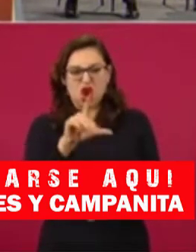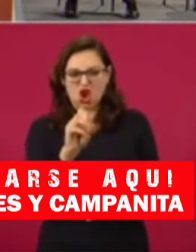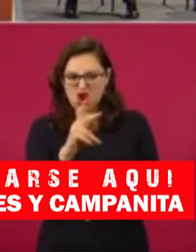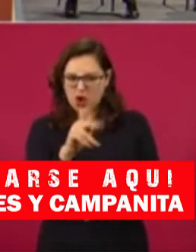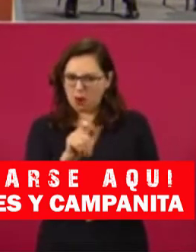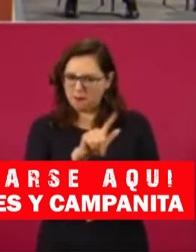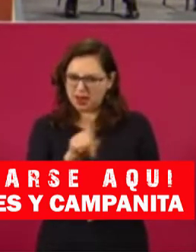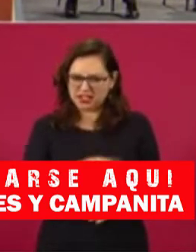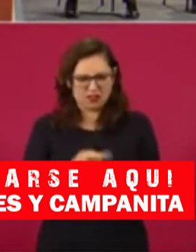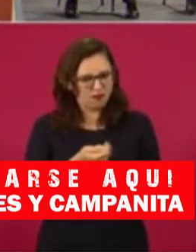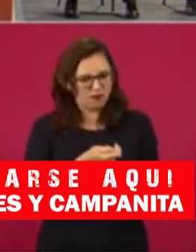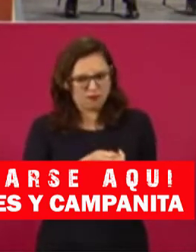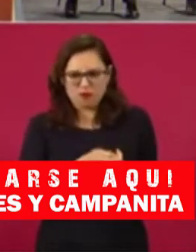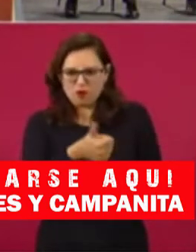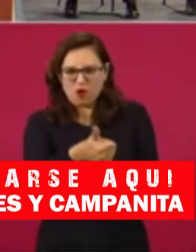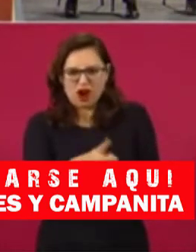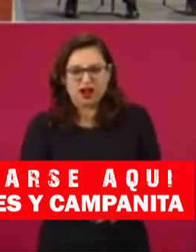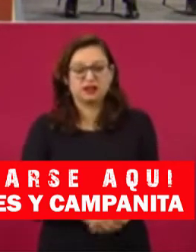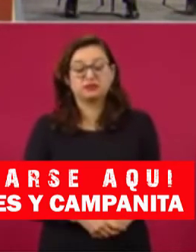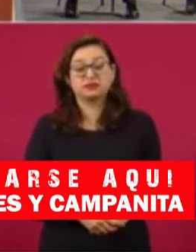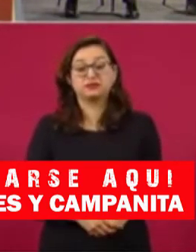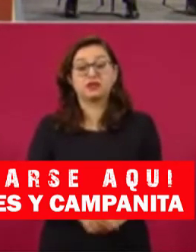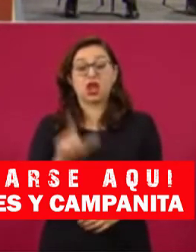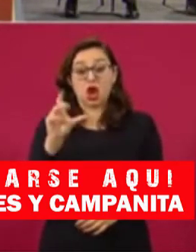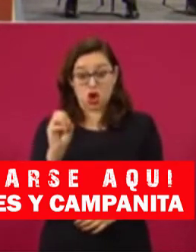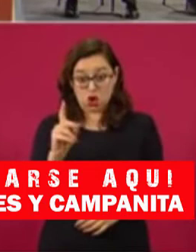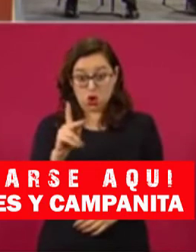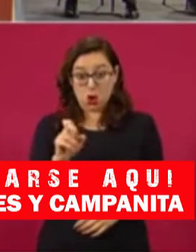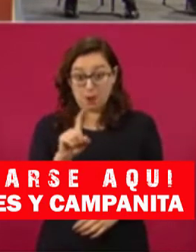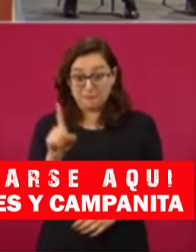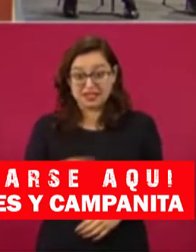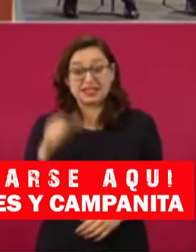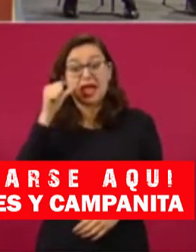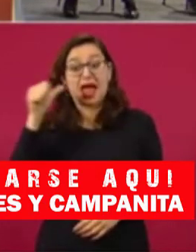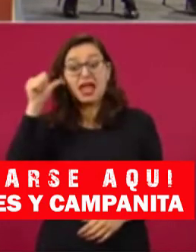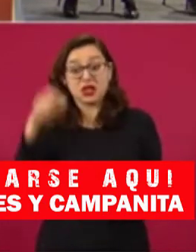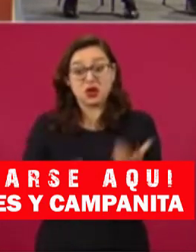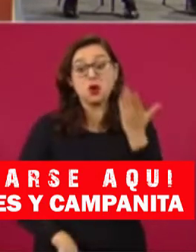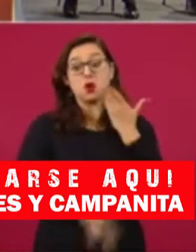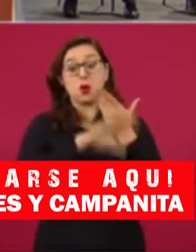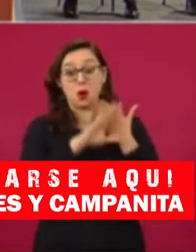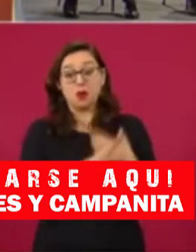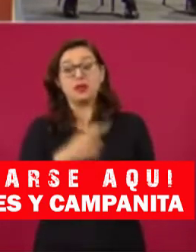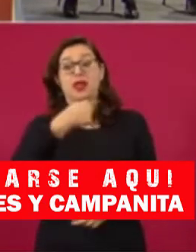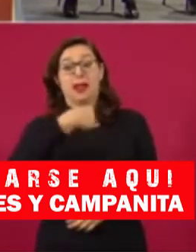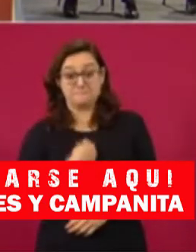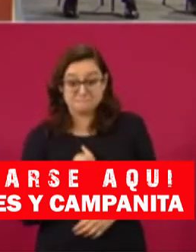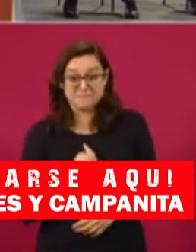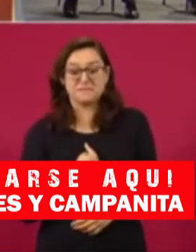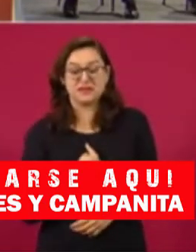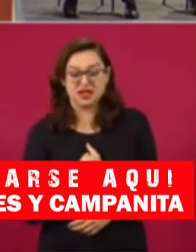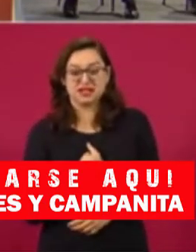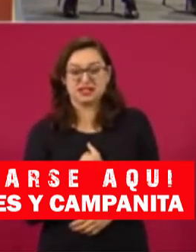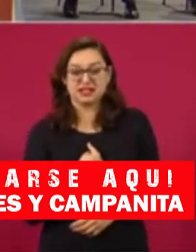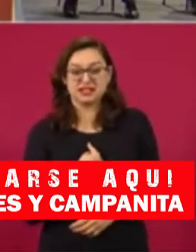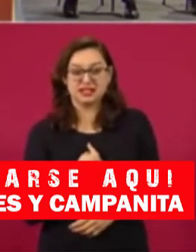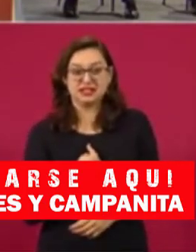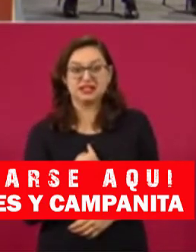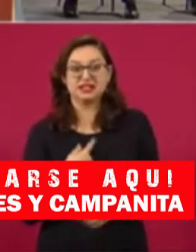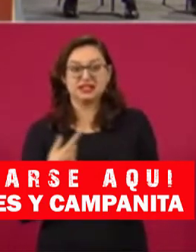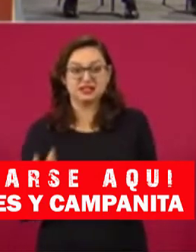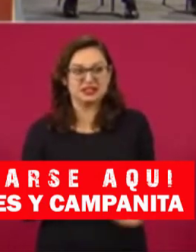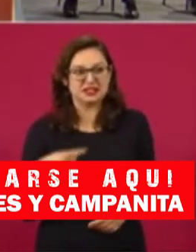López ayer se refirió a mí en la mañanera. Me está echando encima a todos